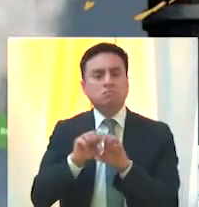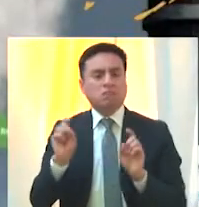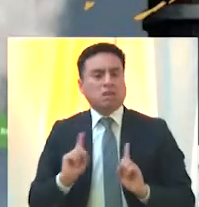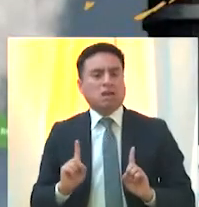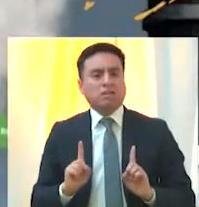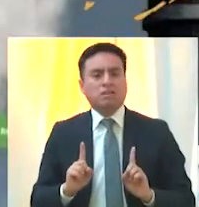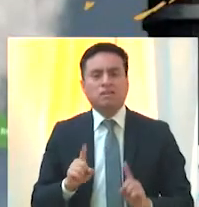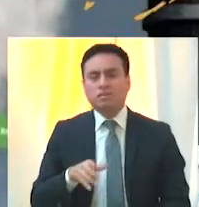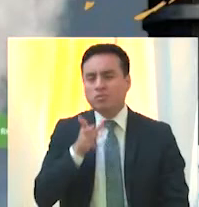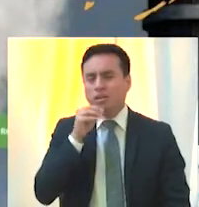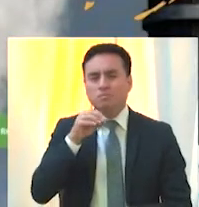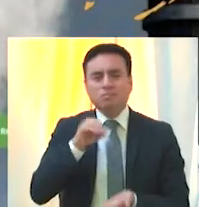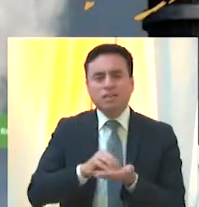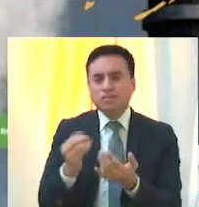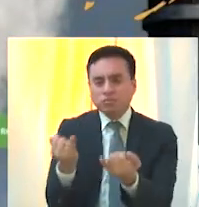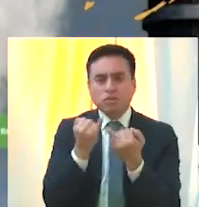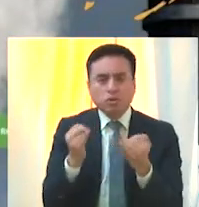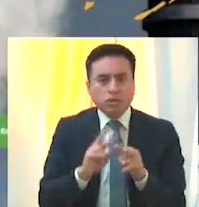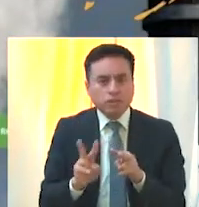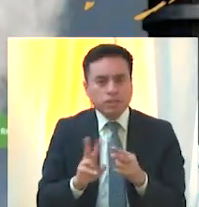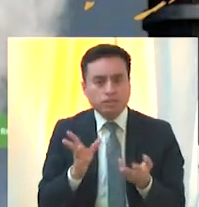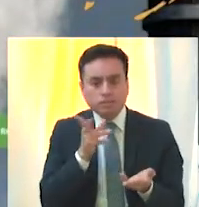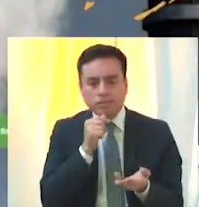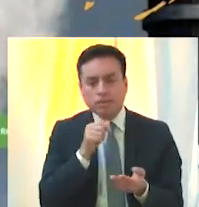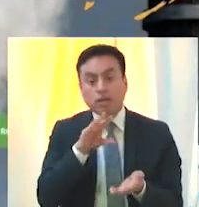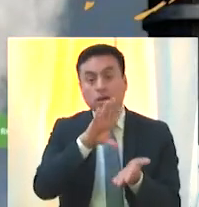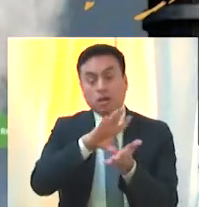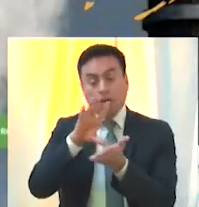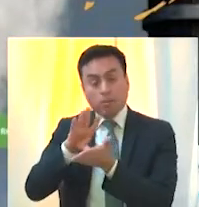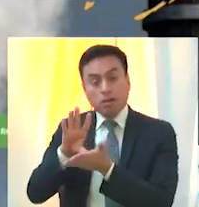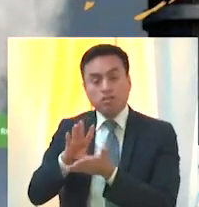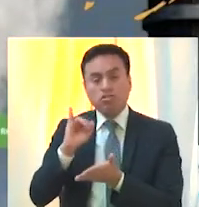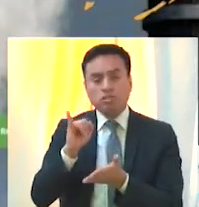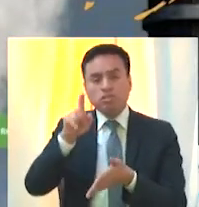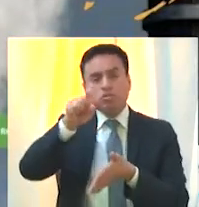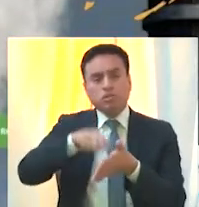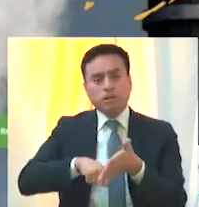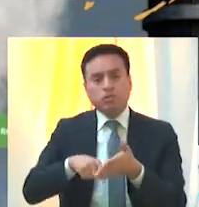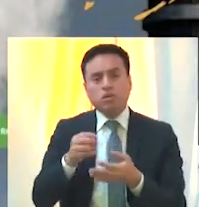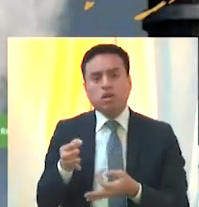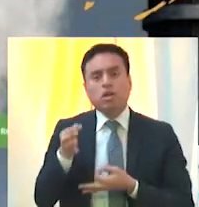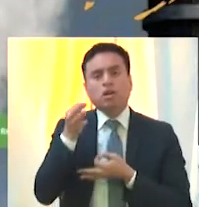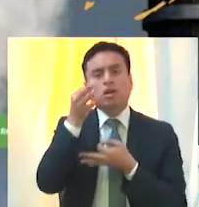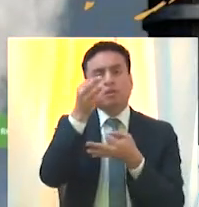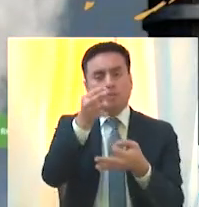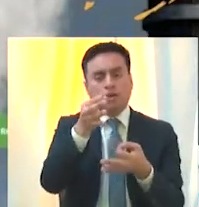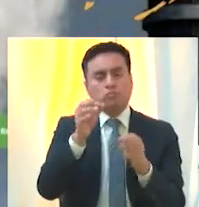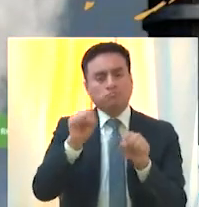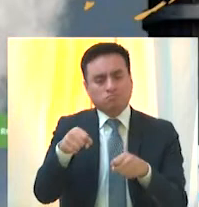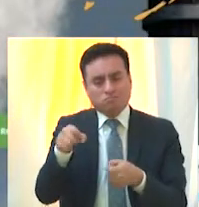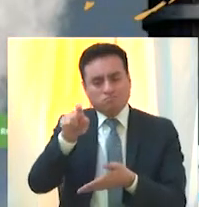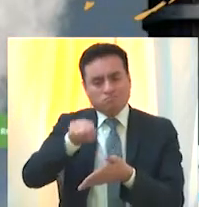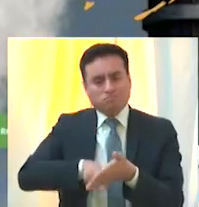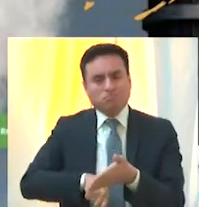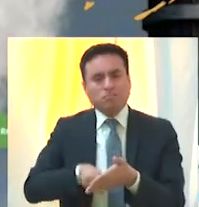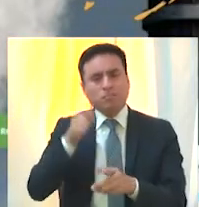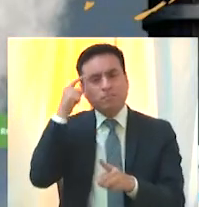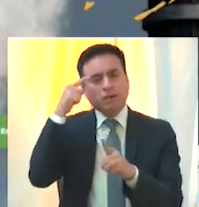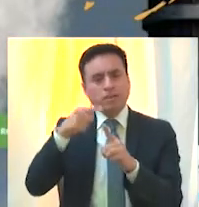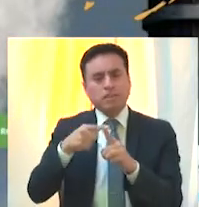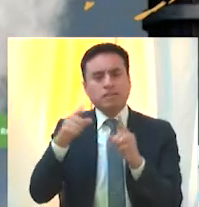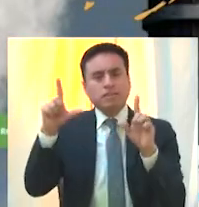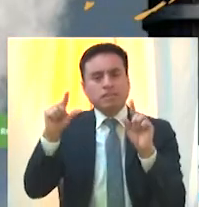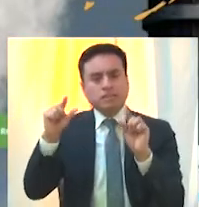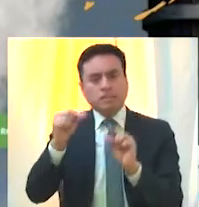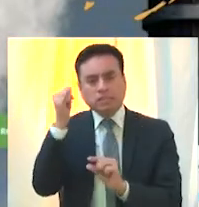tienen suficiente información como para hacerla. Y los países que sí suscribieron y enviaron sus metas de